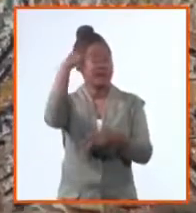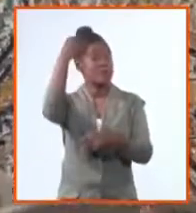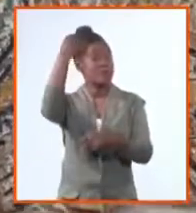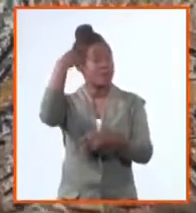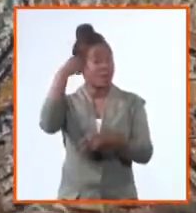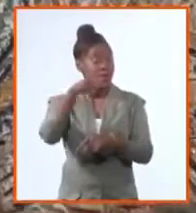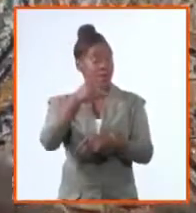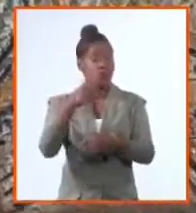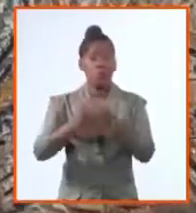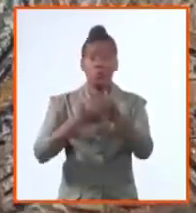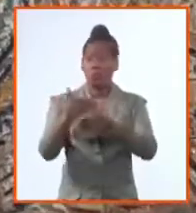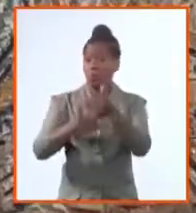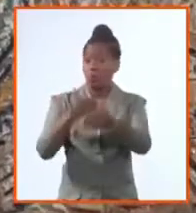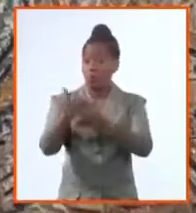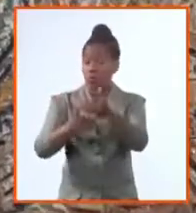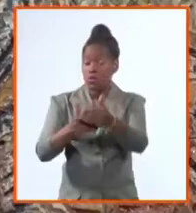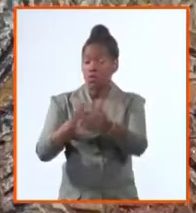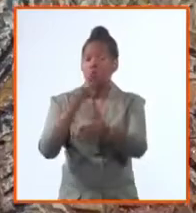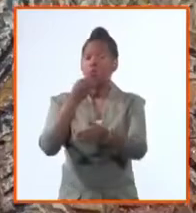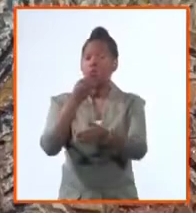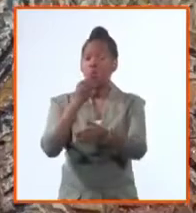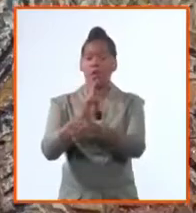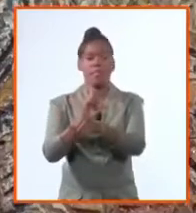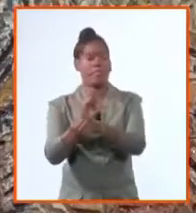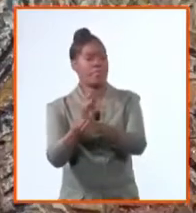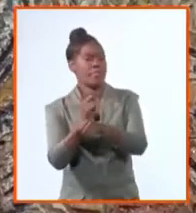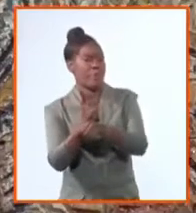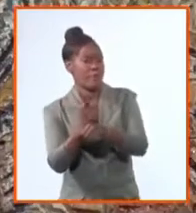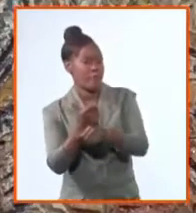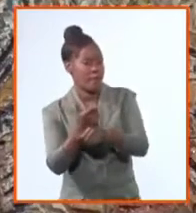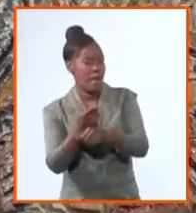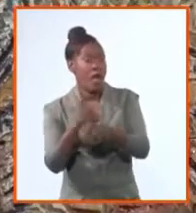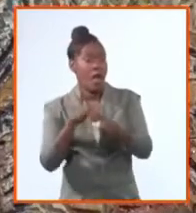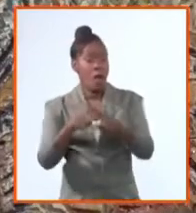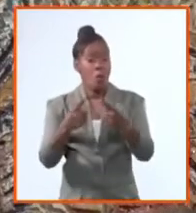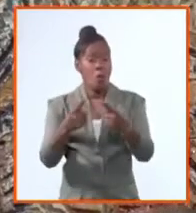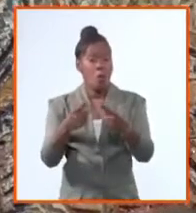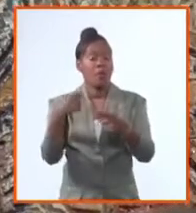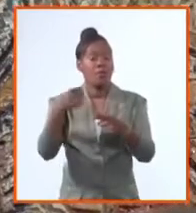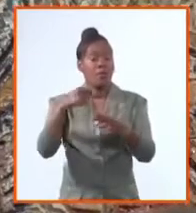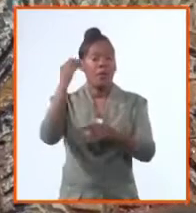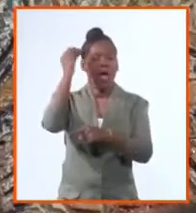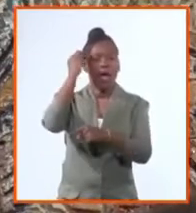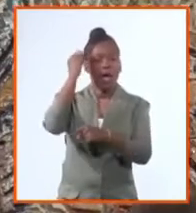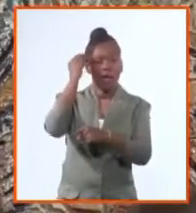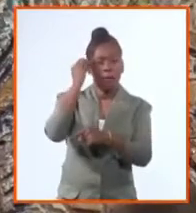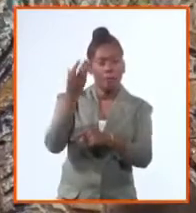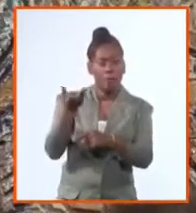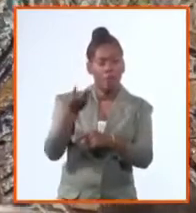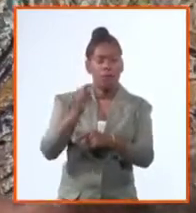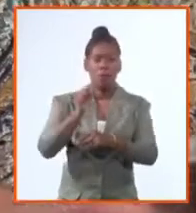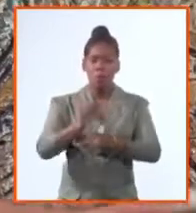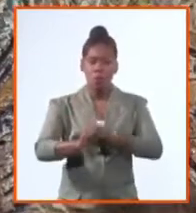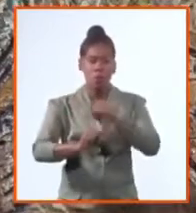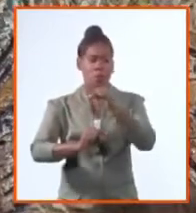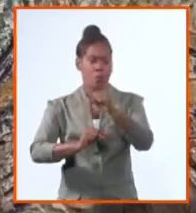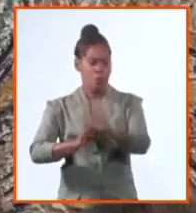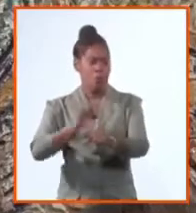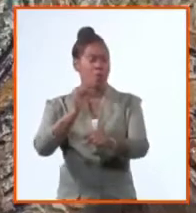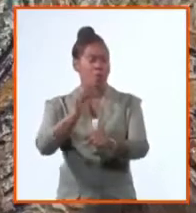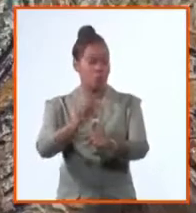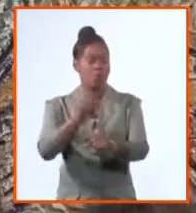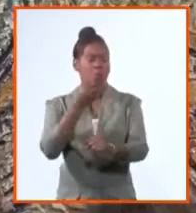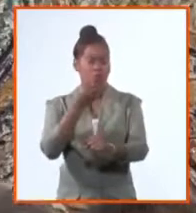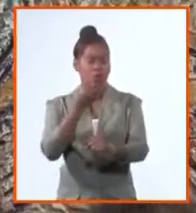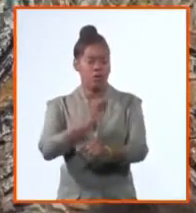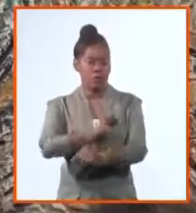que es un proceso en que un grupo de instituciones tendrán que madurar más y irán transitando el camino, y